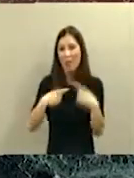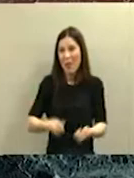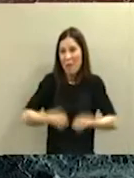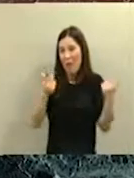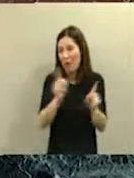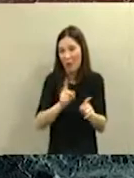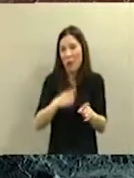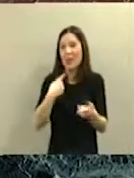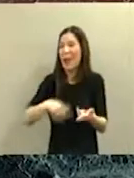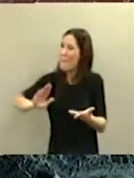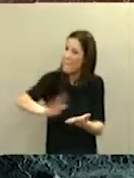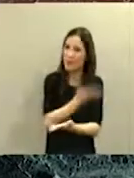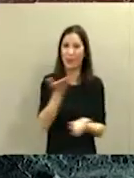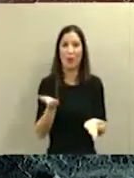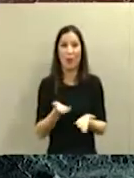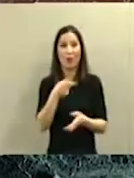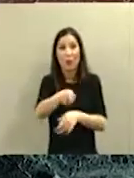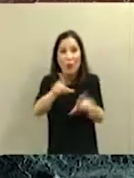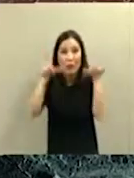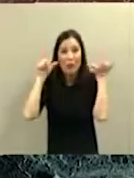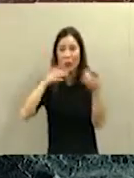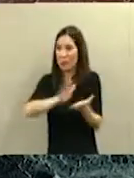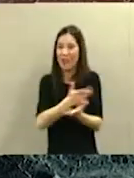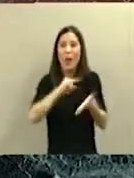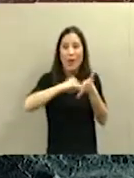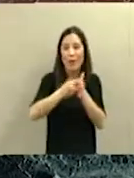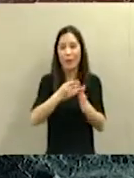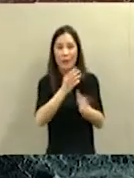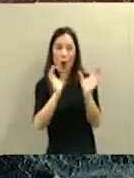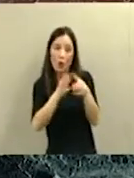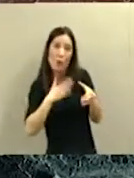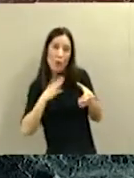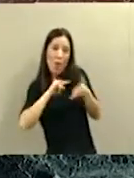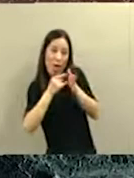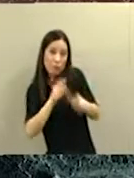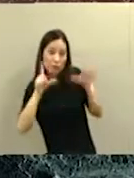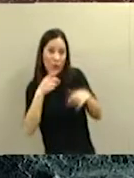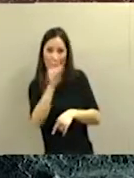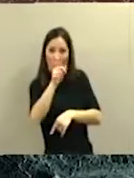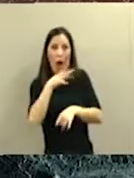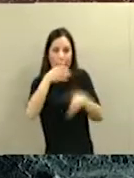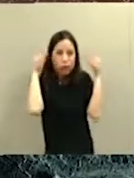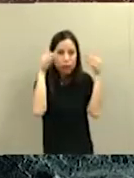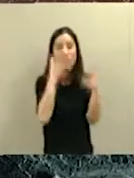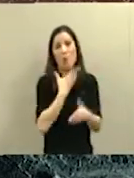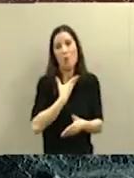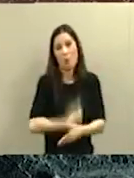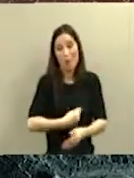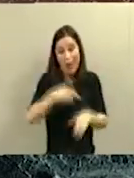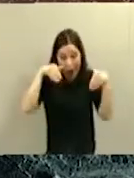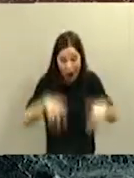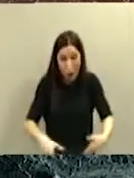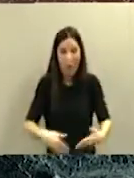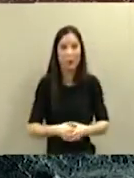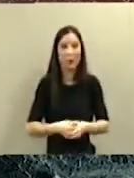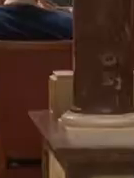tiempo ya ha pasado, señorías, el de su protagonismo, el de su estrategia partidista. Ahora es el tiempo de la región de Murcia. Ahora es el tiempo